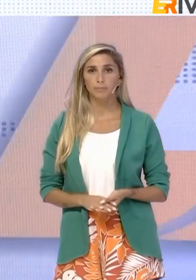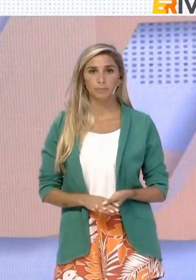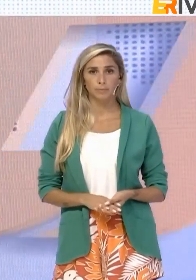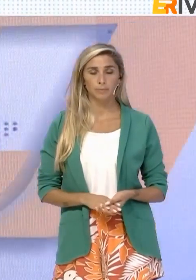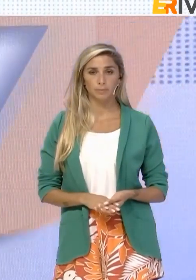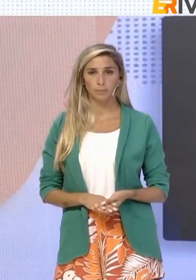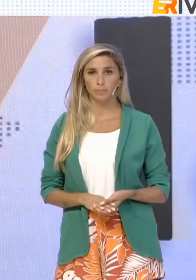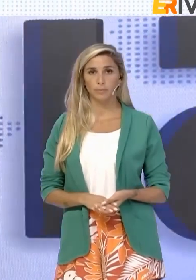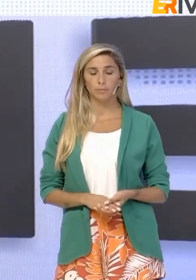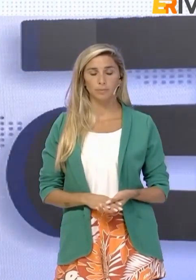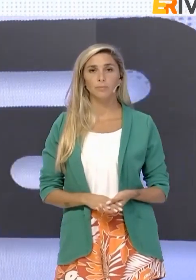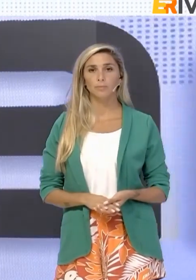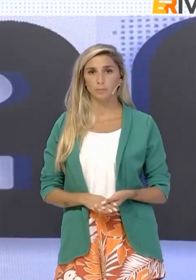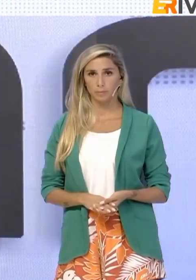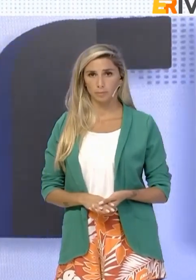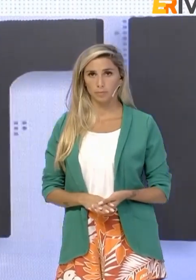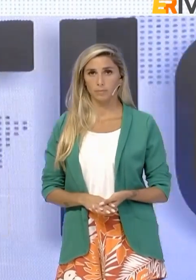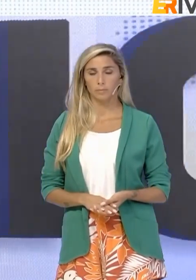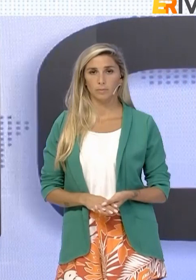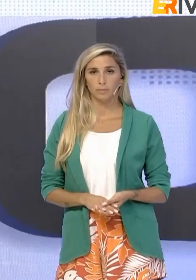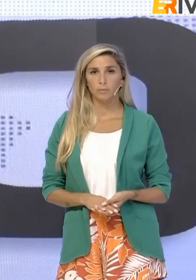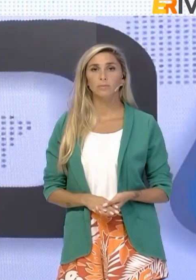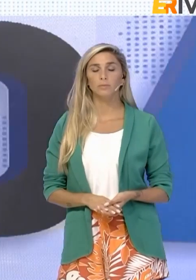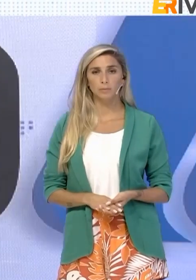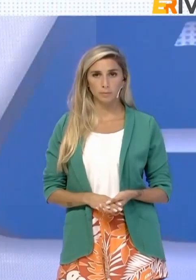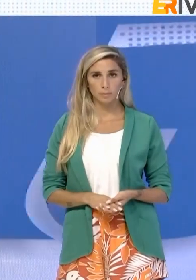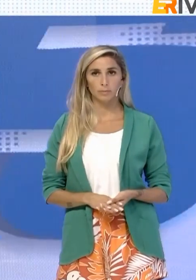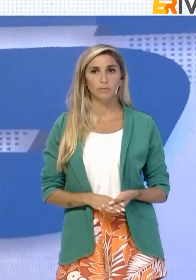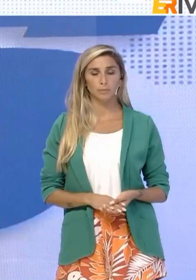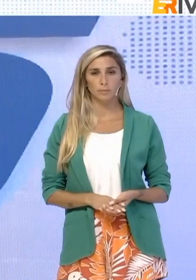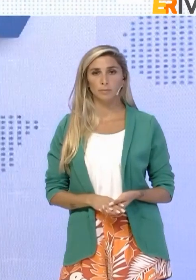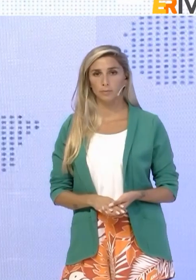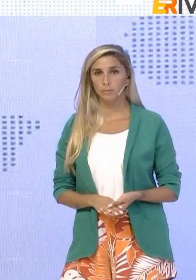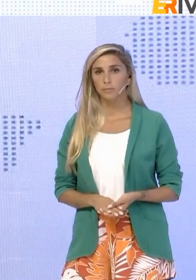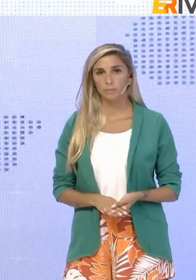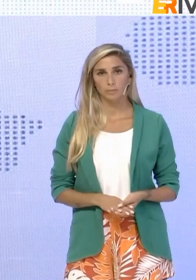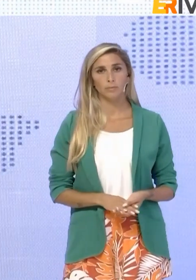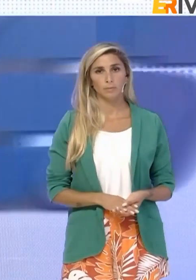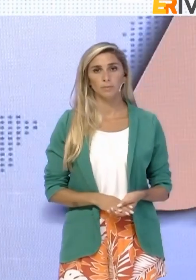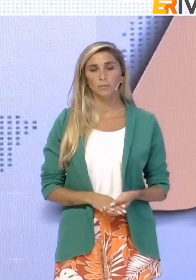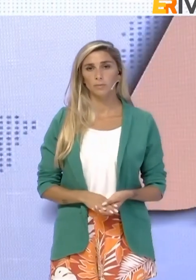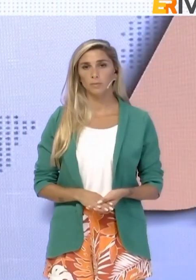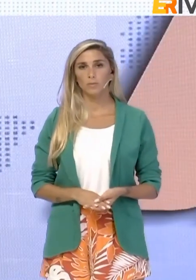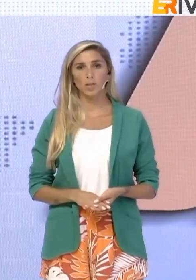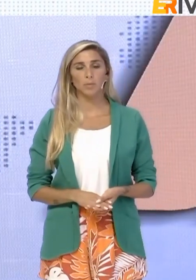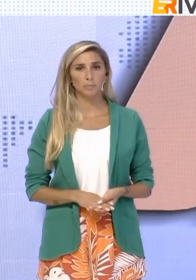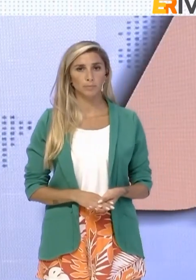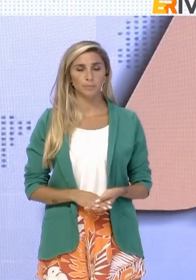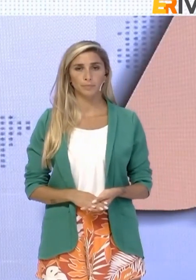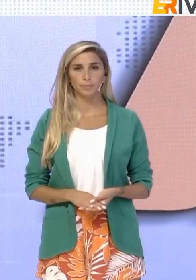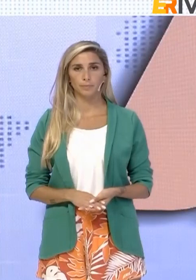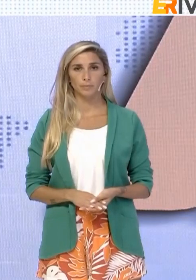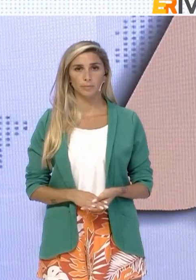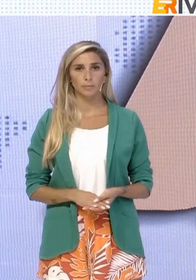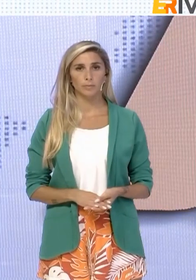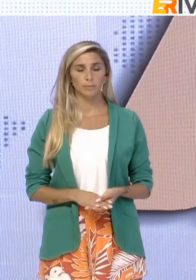Por plataformas informáticas hay de distintos tipos. Uh-huh. No vamos a entrar en el tecnicismo de los nombres, sí, pero